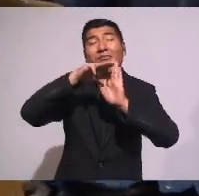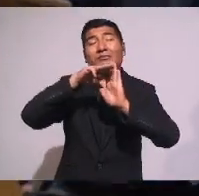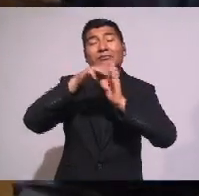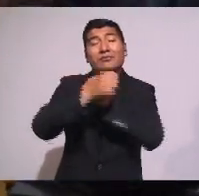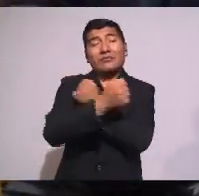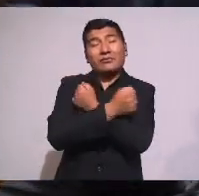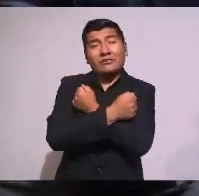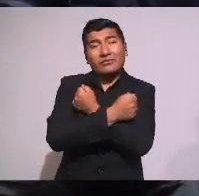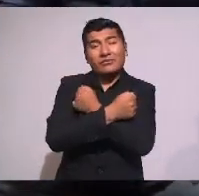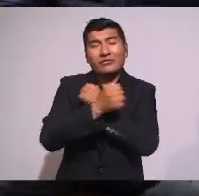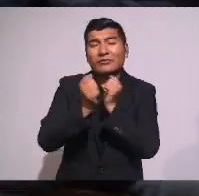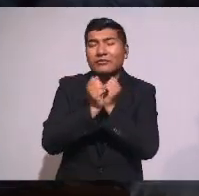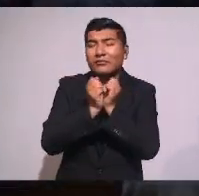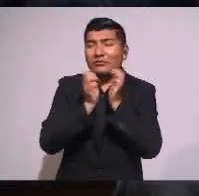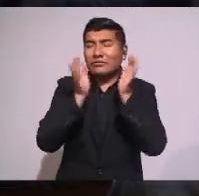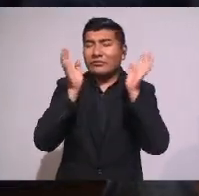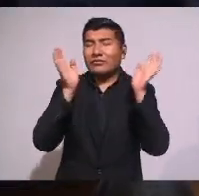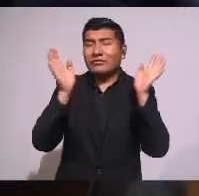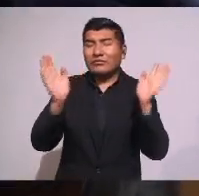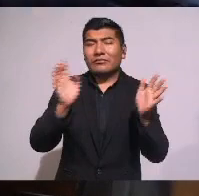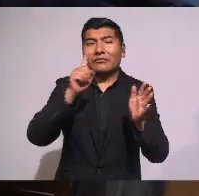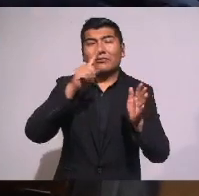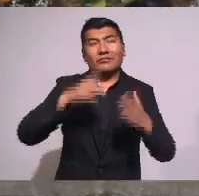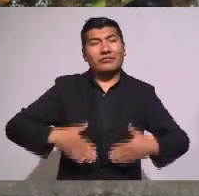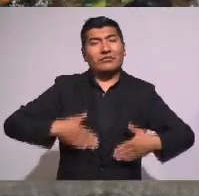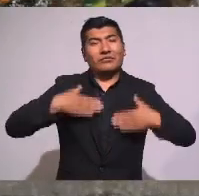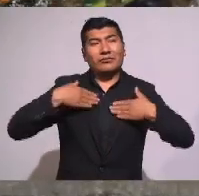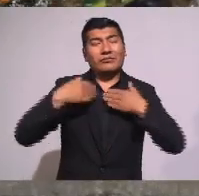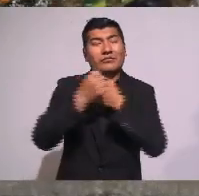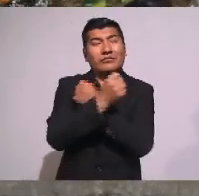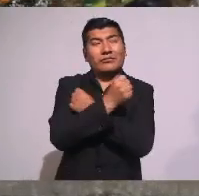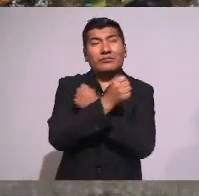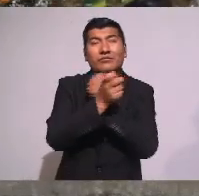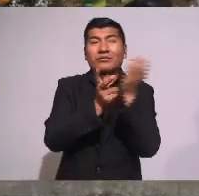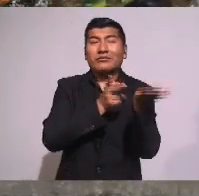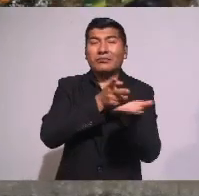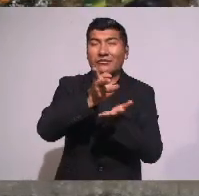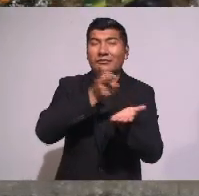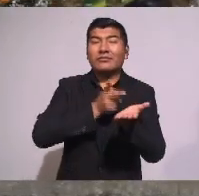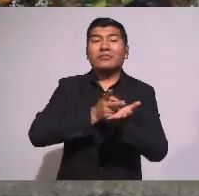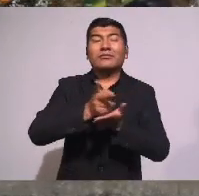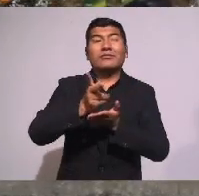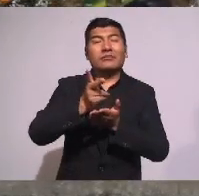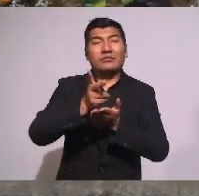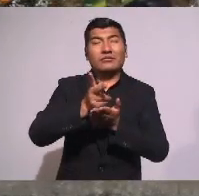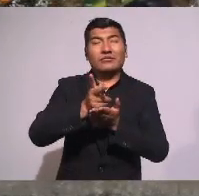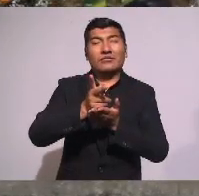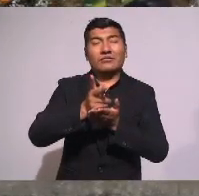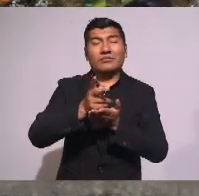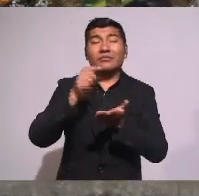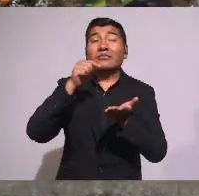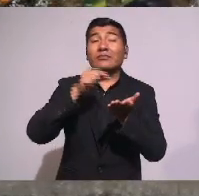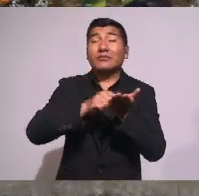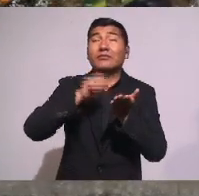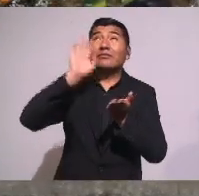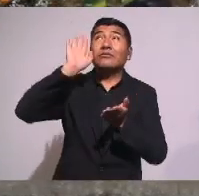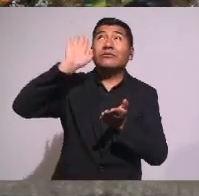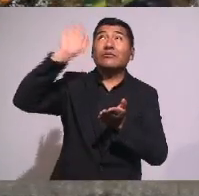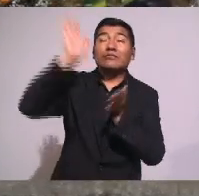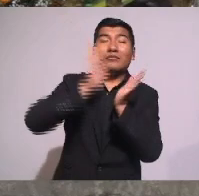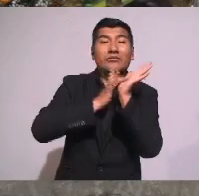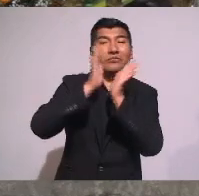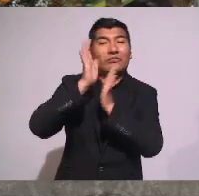amor, plena, una vida de amor de verdad. Y nos ha dicho también Jesús en su